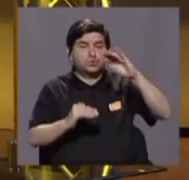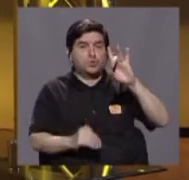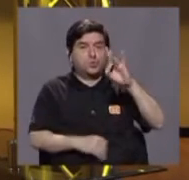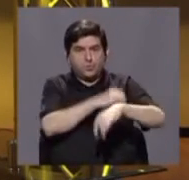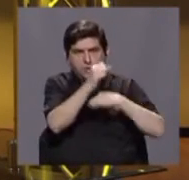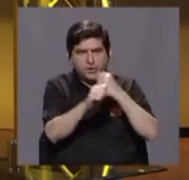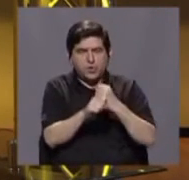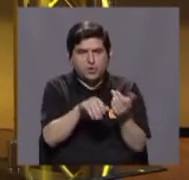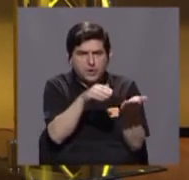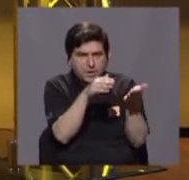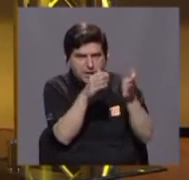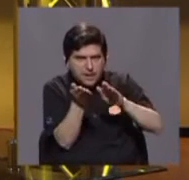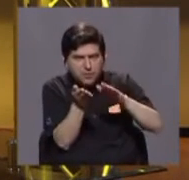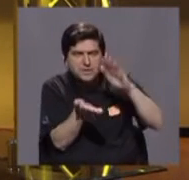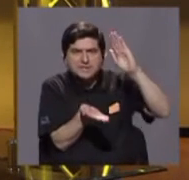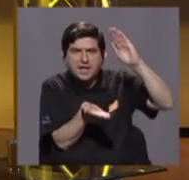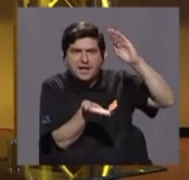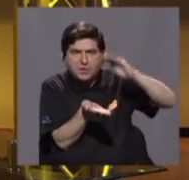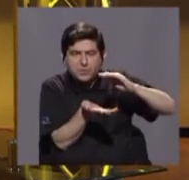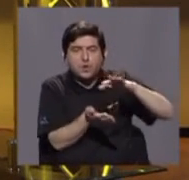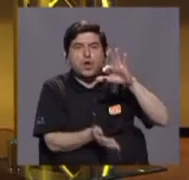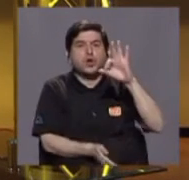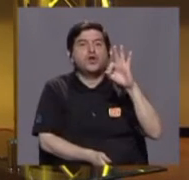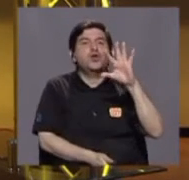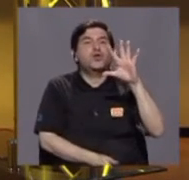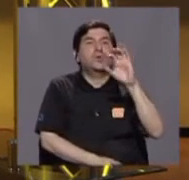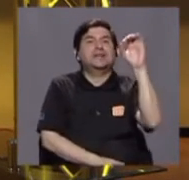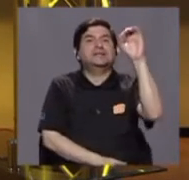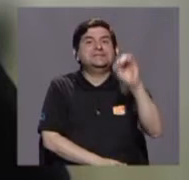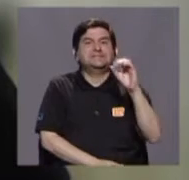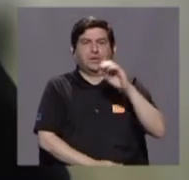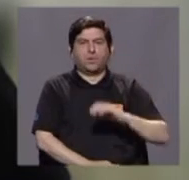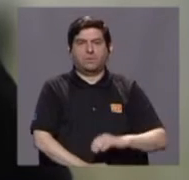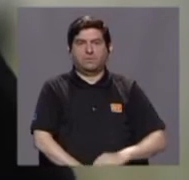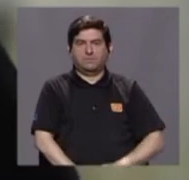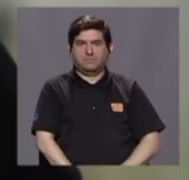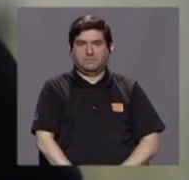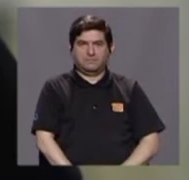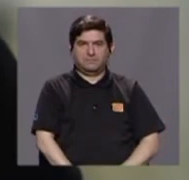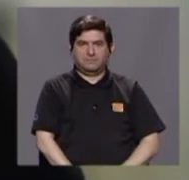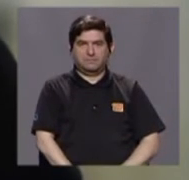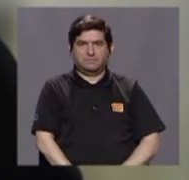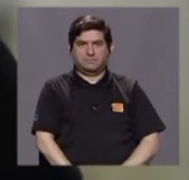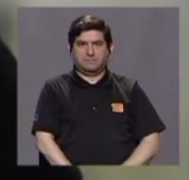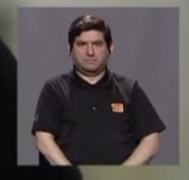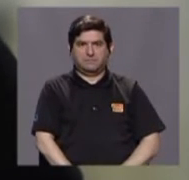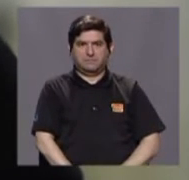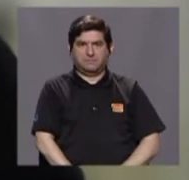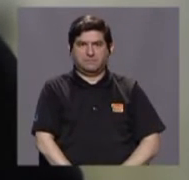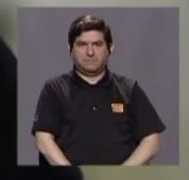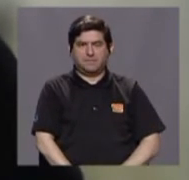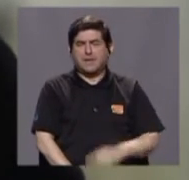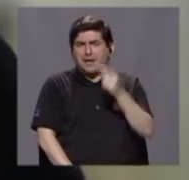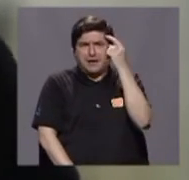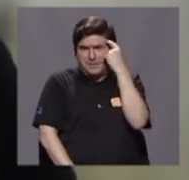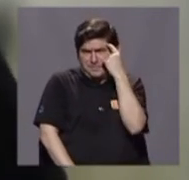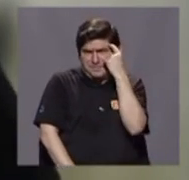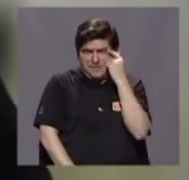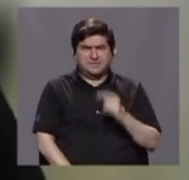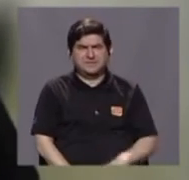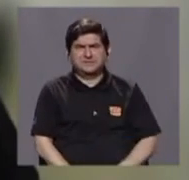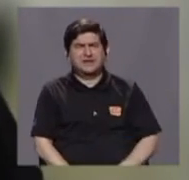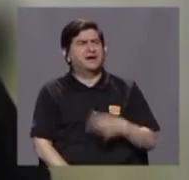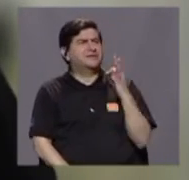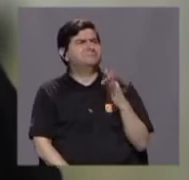la mortalidad se ha reducido el 95%, o sea que más allá de esto, pues